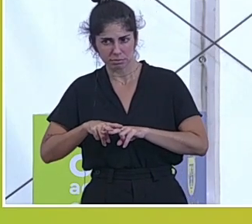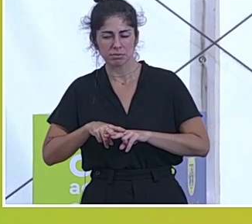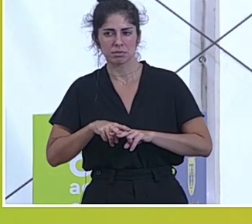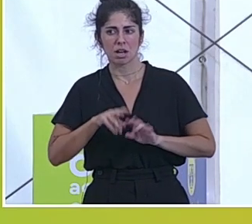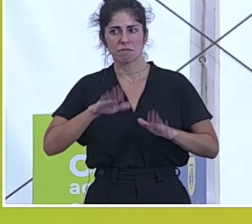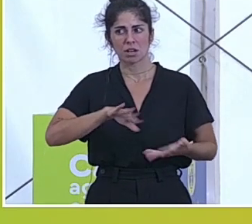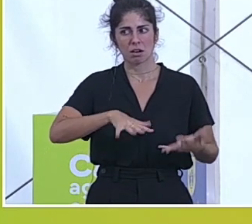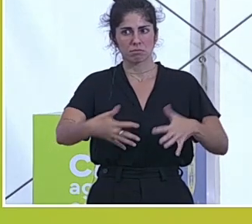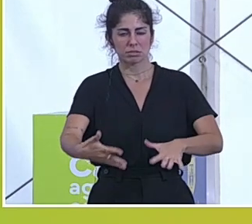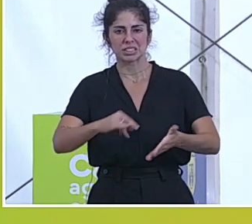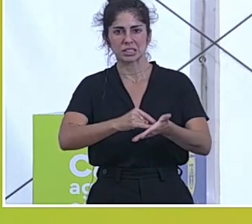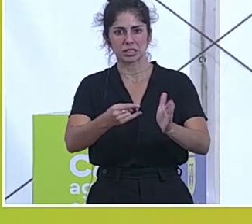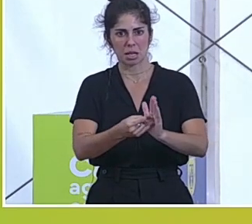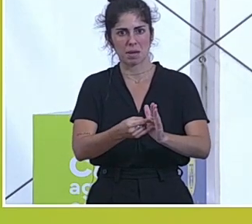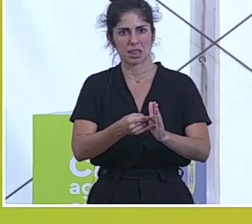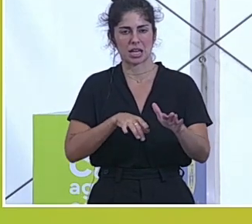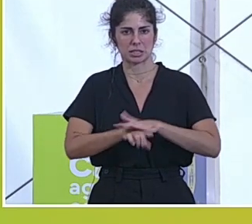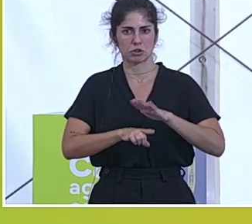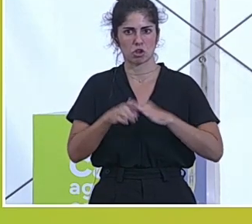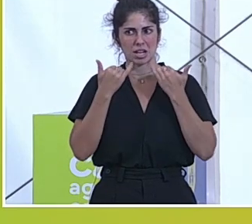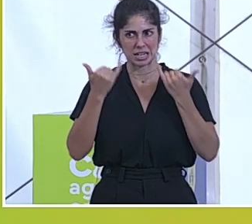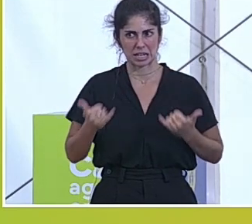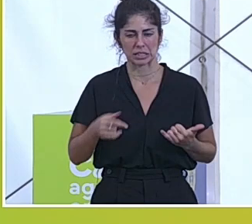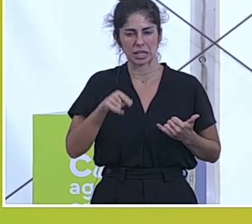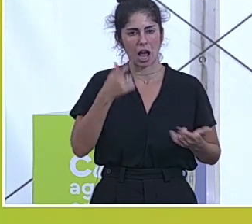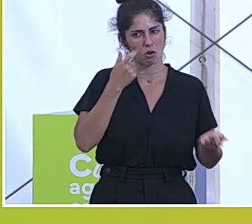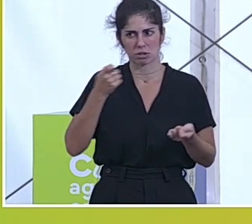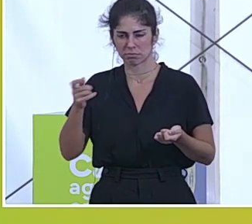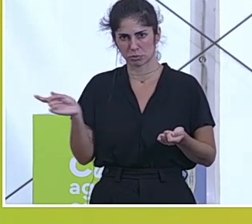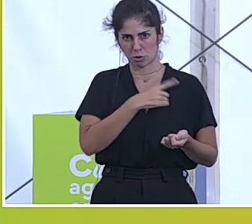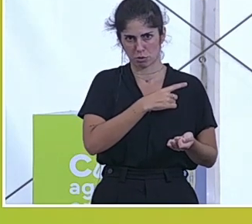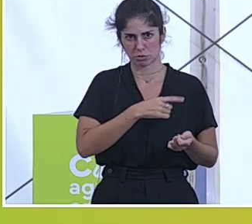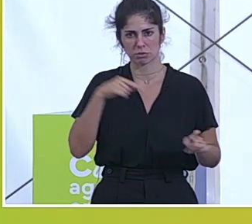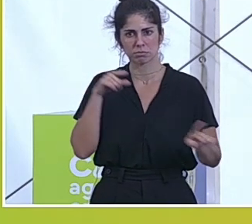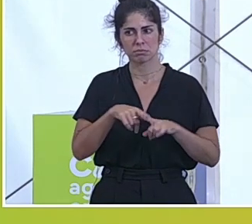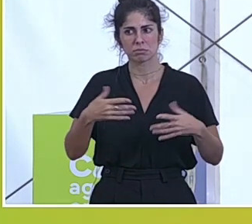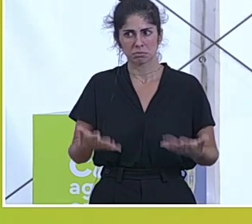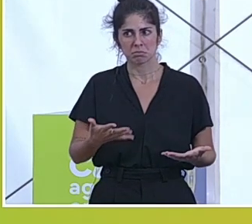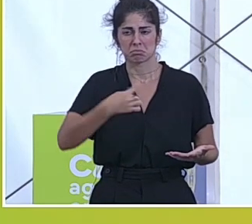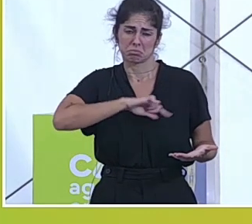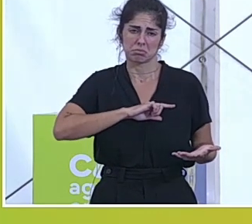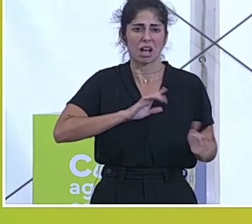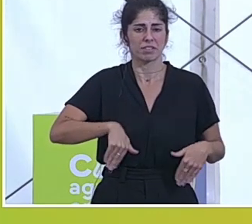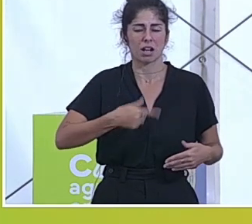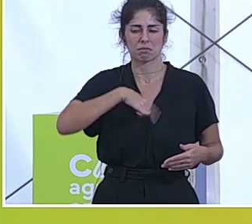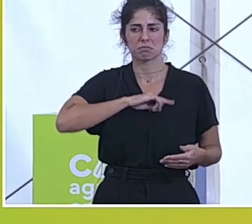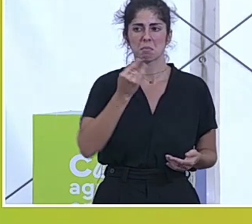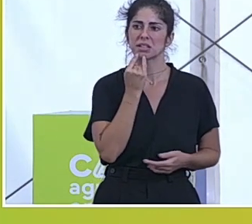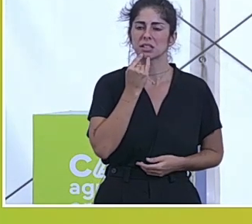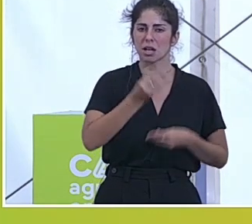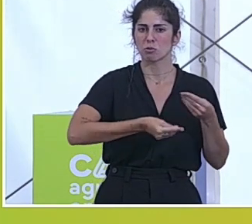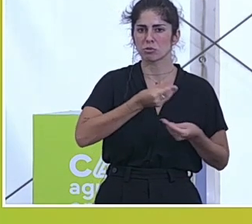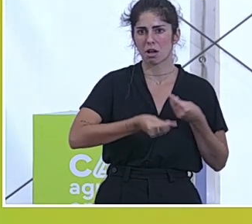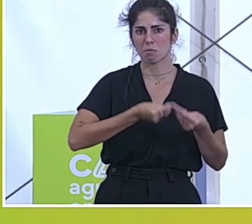sistema de gestión energética en el que coordinamos toda la generación, de tal forma que utilizamos las baterías básicamente para